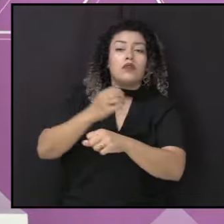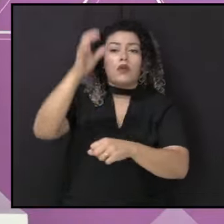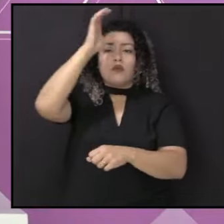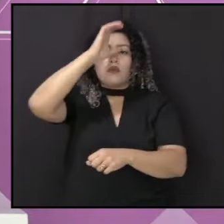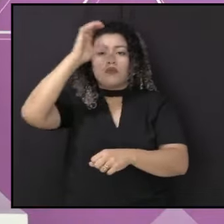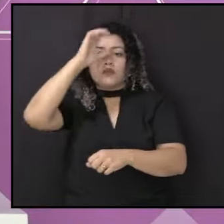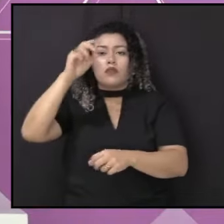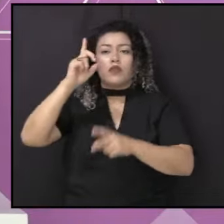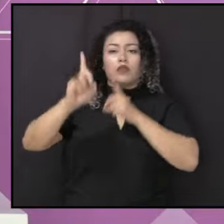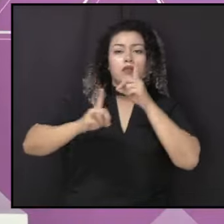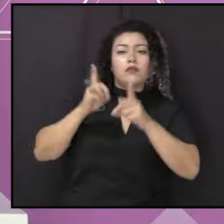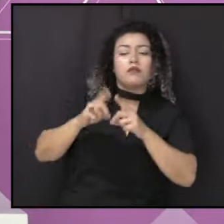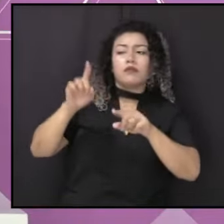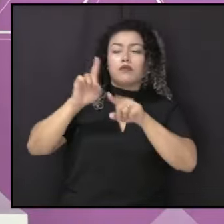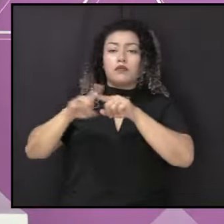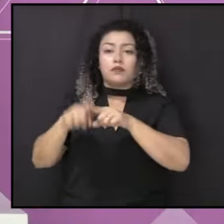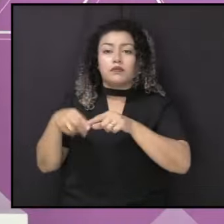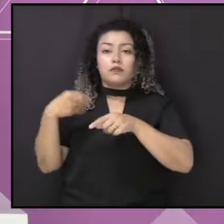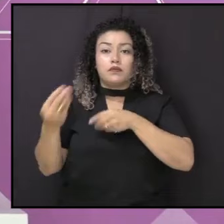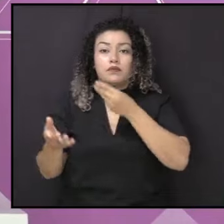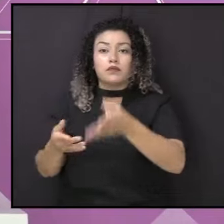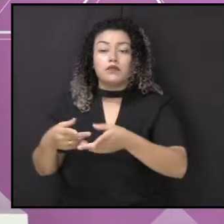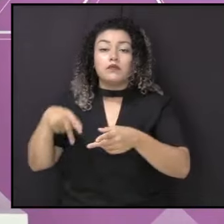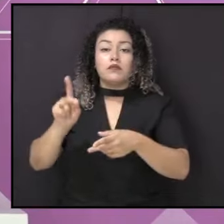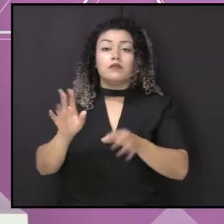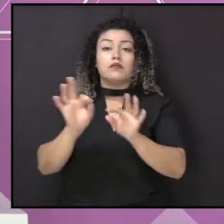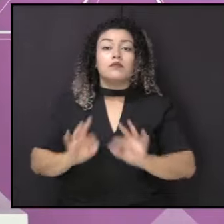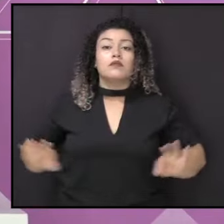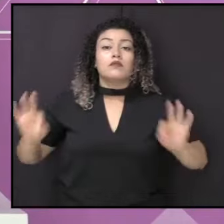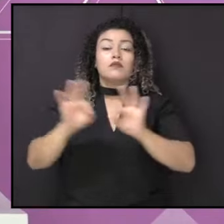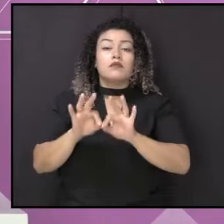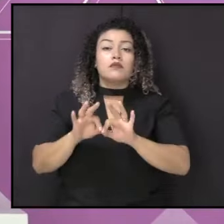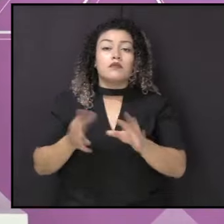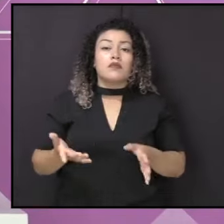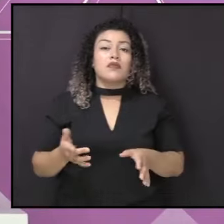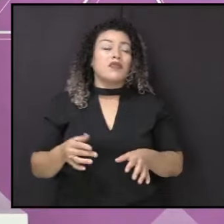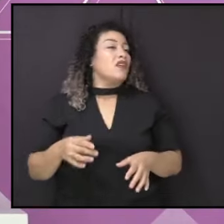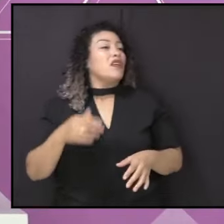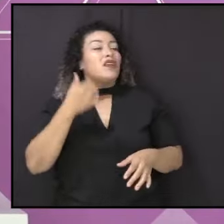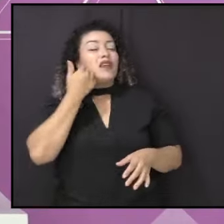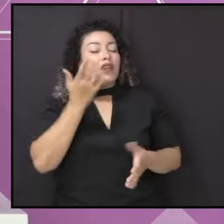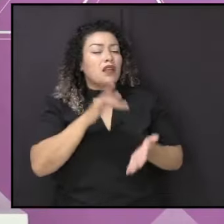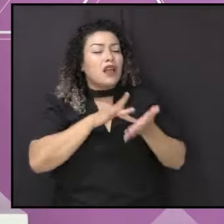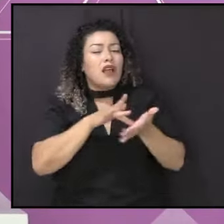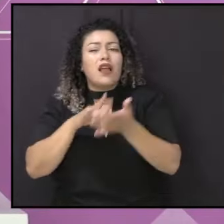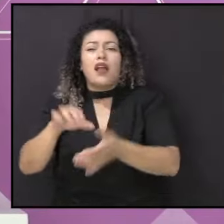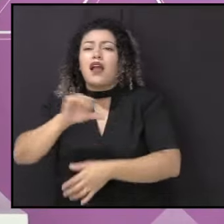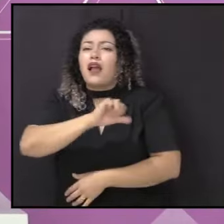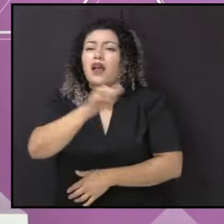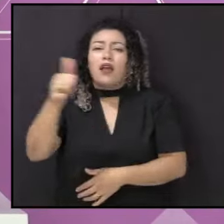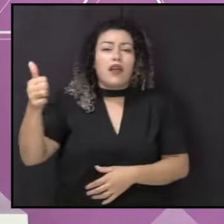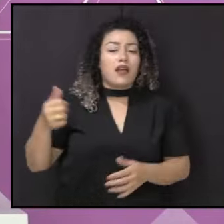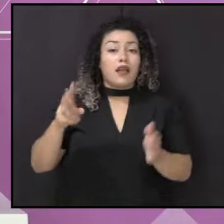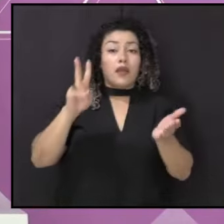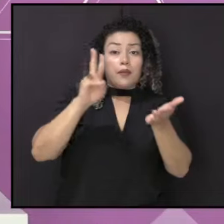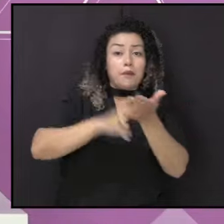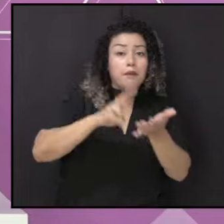culturas, deportes, se requiere el trabajo colectivo de la sociedad, sin regateos y sobre todo aplicando los valores de cada ser